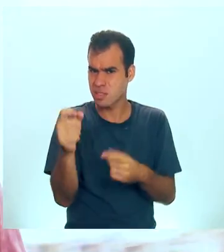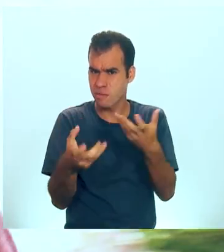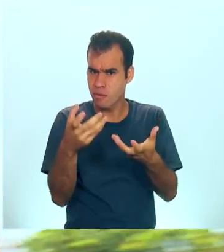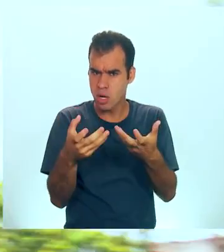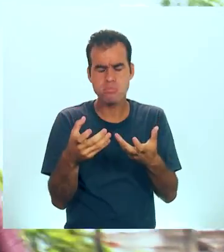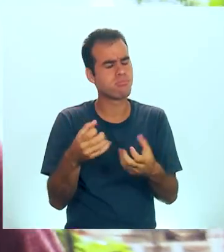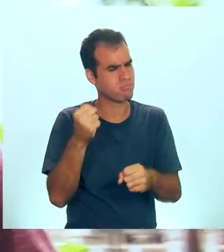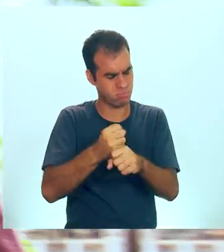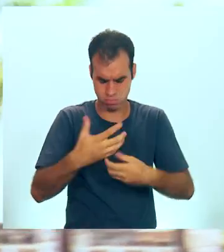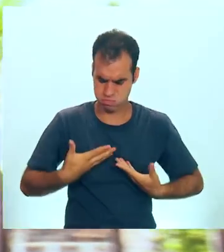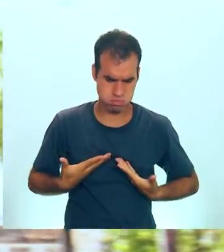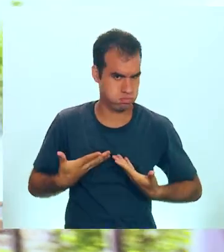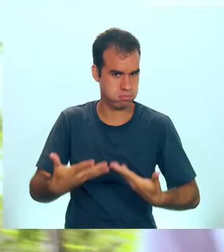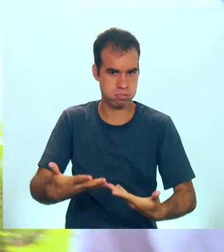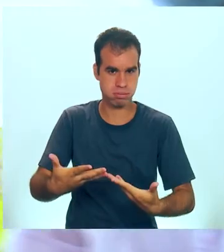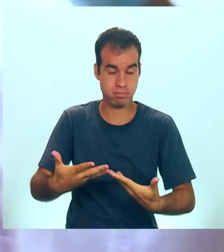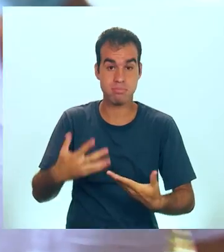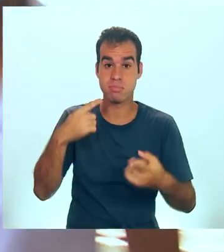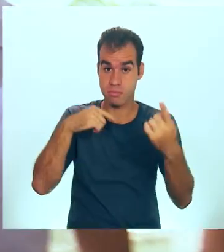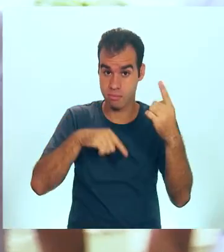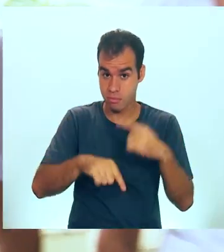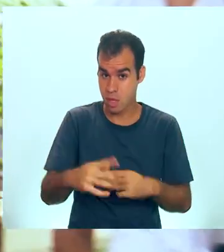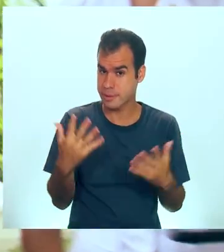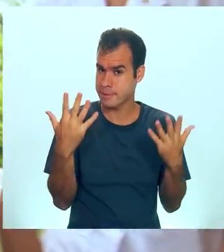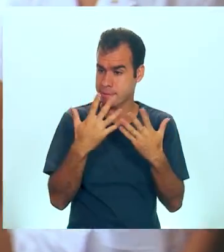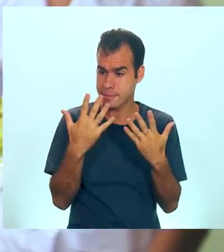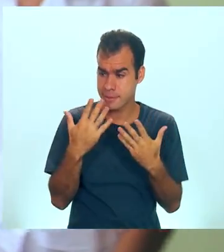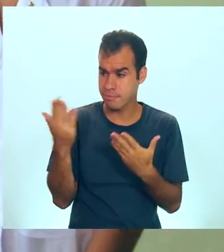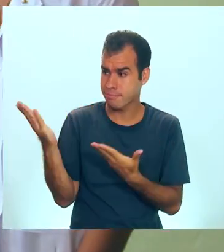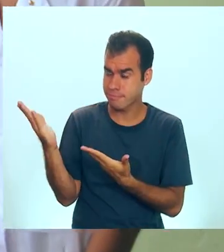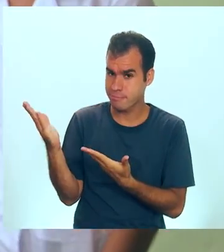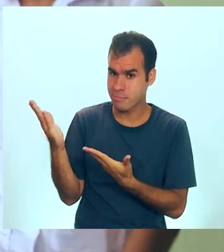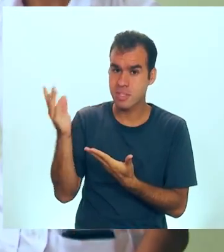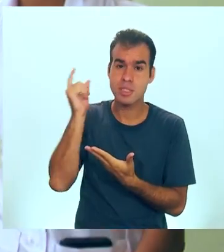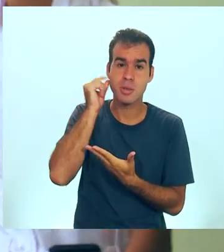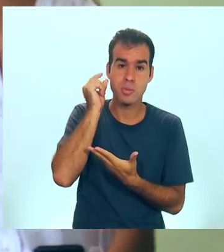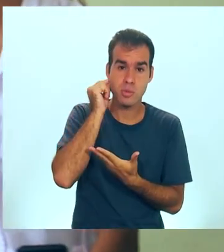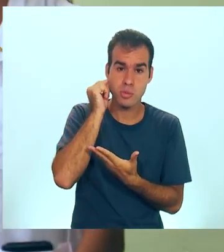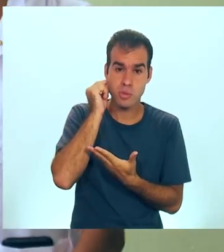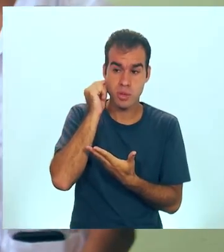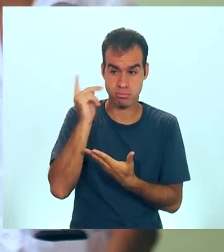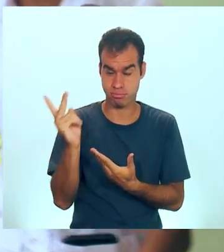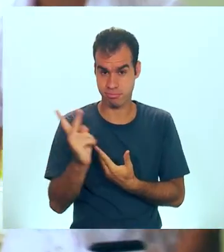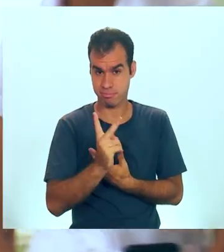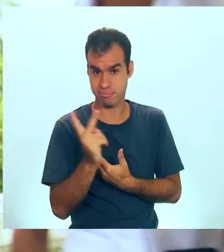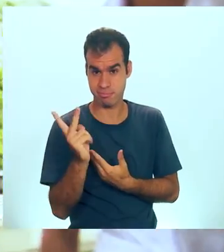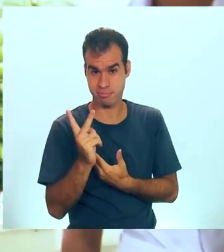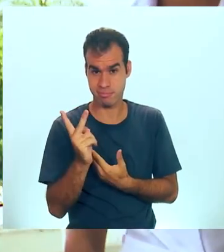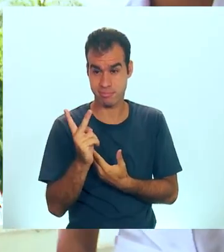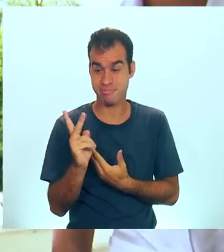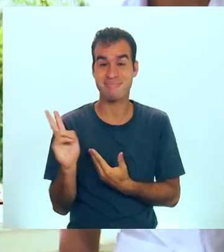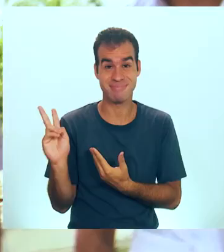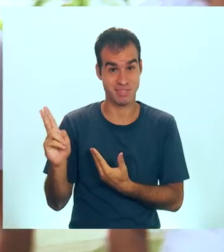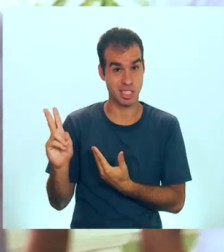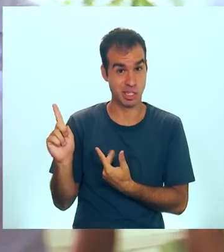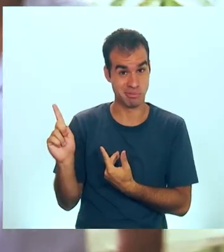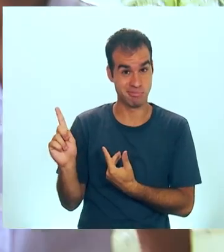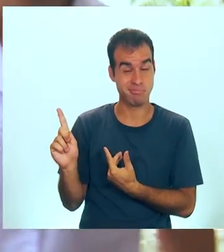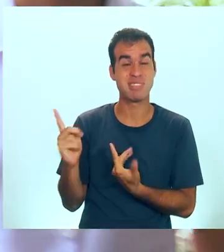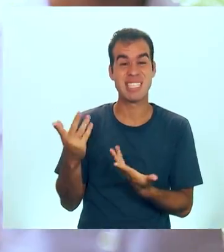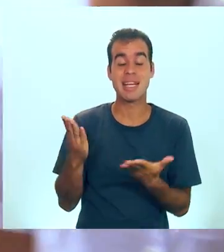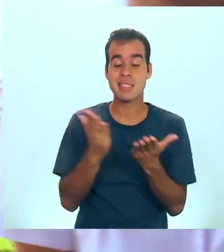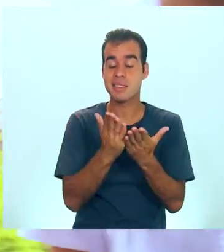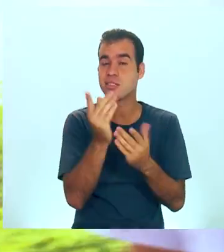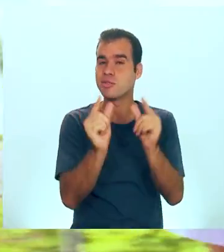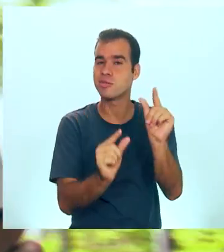entrega incondicional. En esta ocasión me encuentro acompañada por Naida y Rosy María, dos jóvenes cienfuegueras